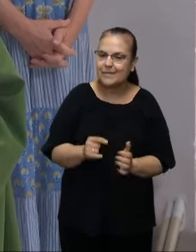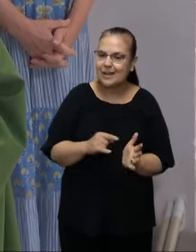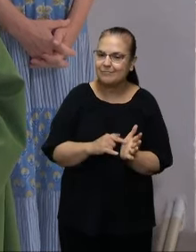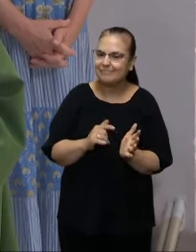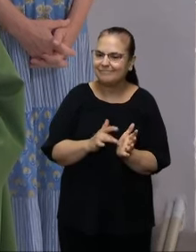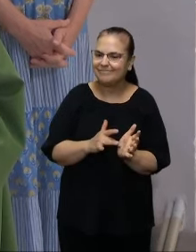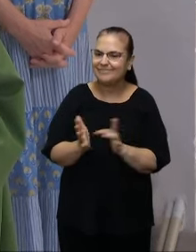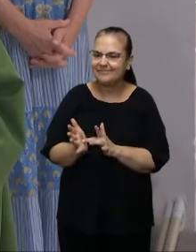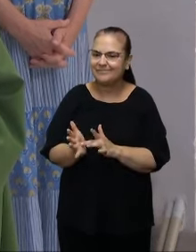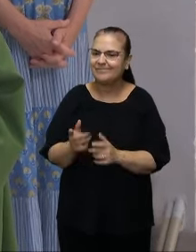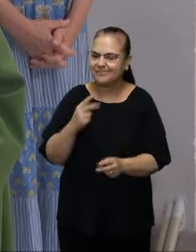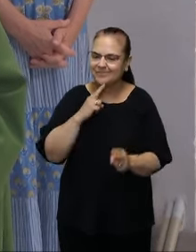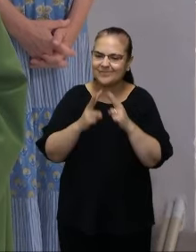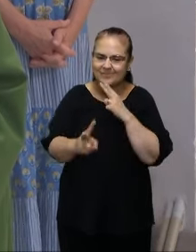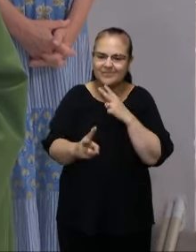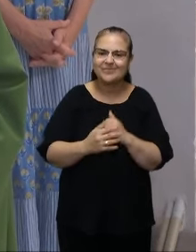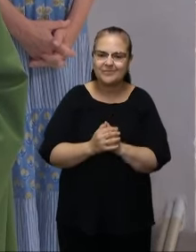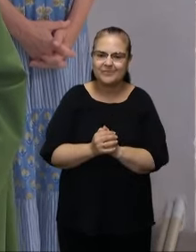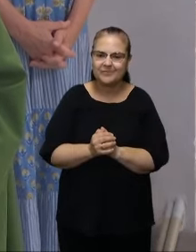Jesús le contestó: